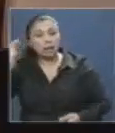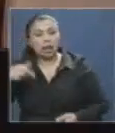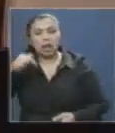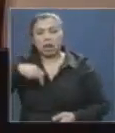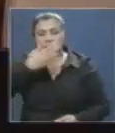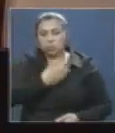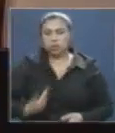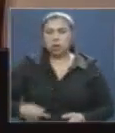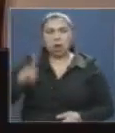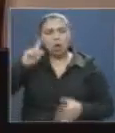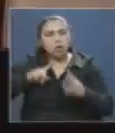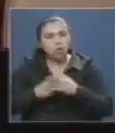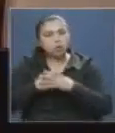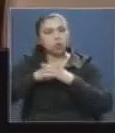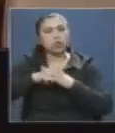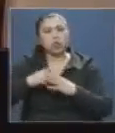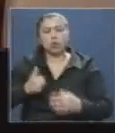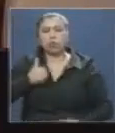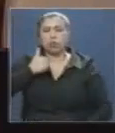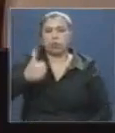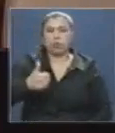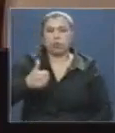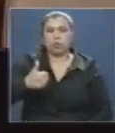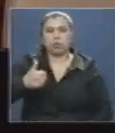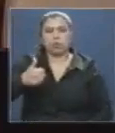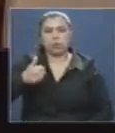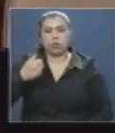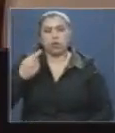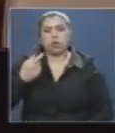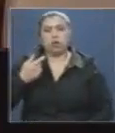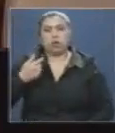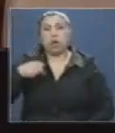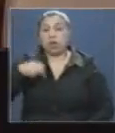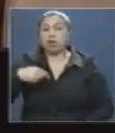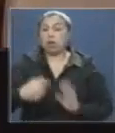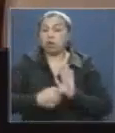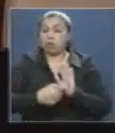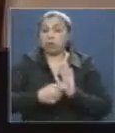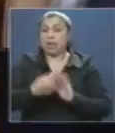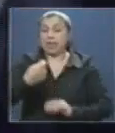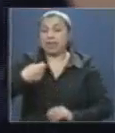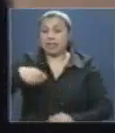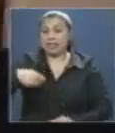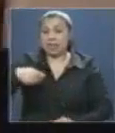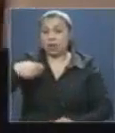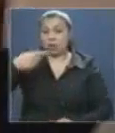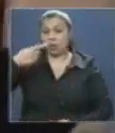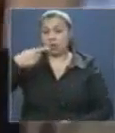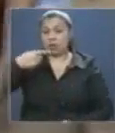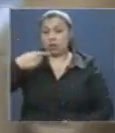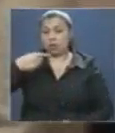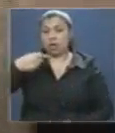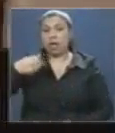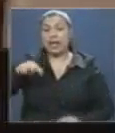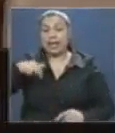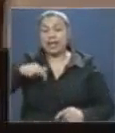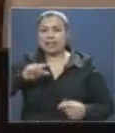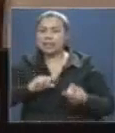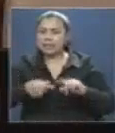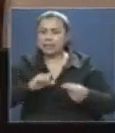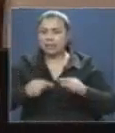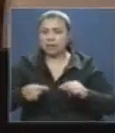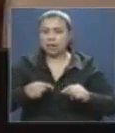esto no surgió de manera voluntaria, a pesar de que esto es una moción de senadores, ¿no es cierto? Pero esto en Chile, este debate,